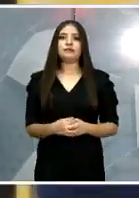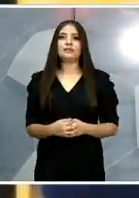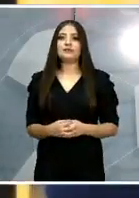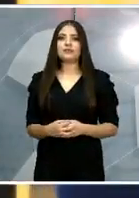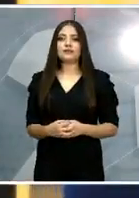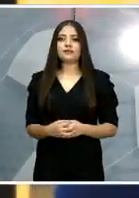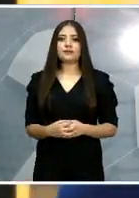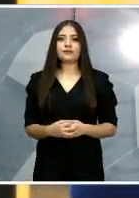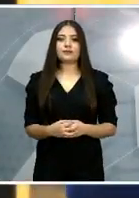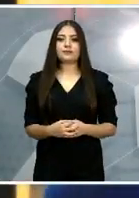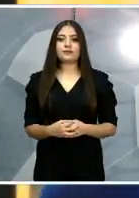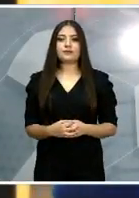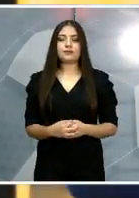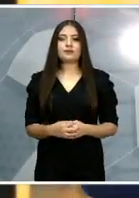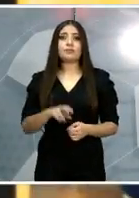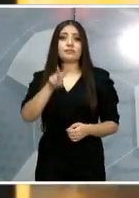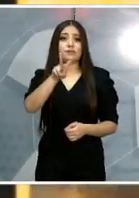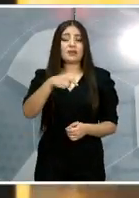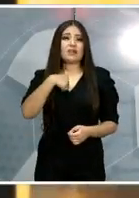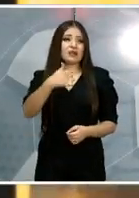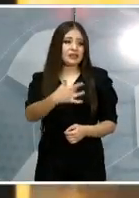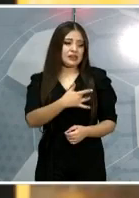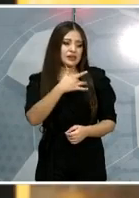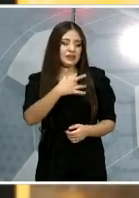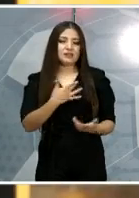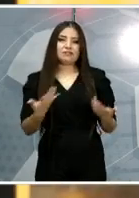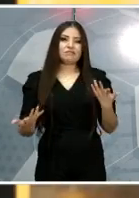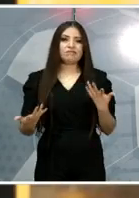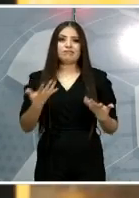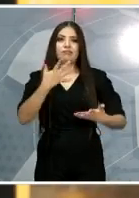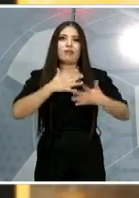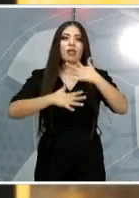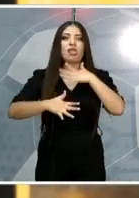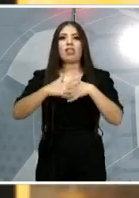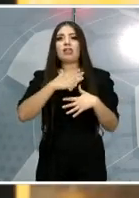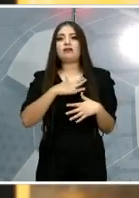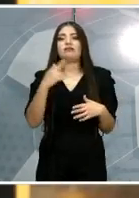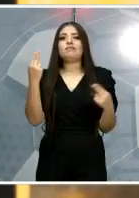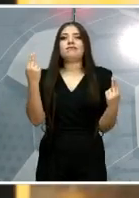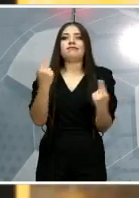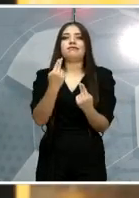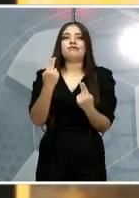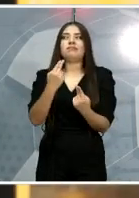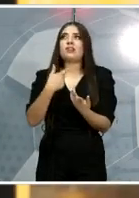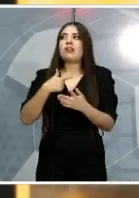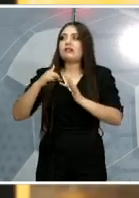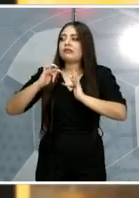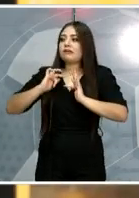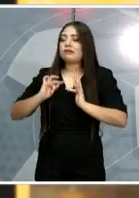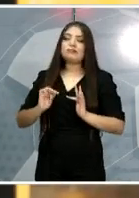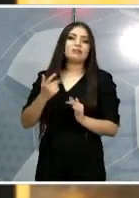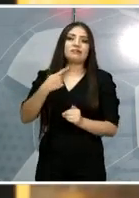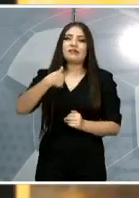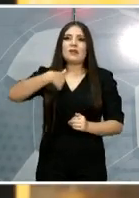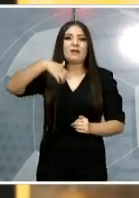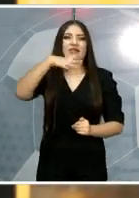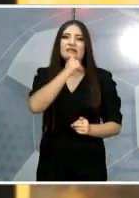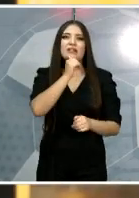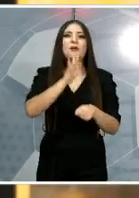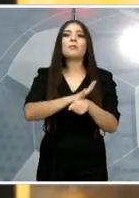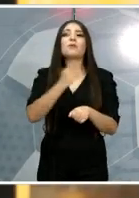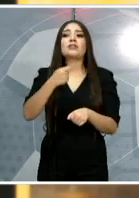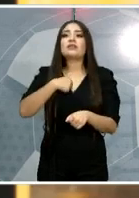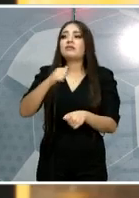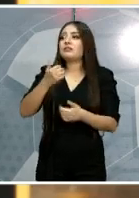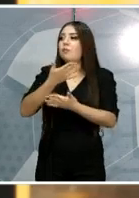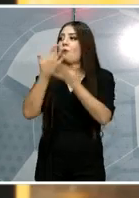Me siento muy cansada. Quisiera tener un respiro, pero no puedo. ¿Y sabes por qué no puedo? Porque la tengo que encontrar. ¿Y qué